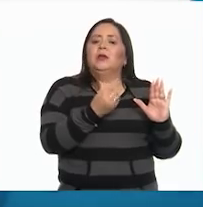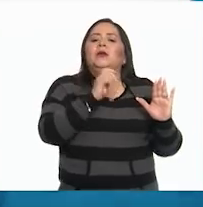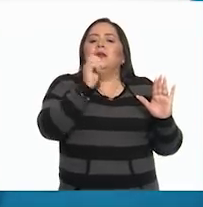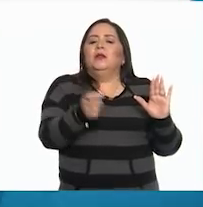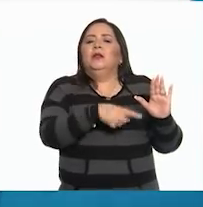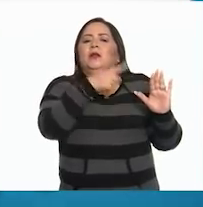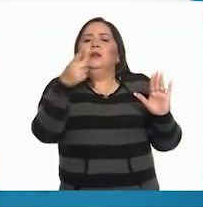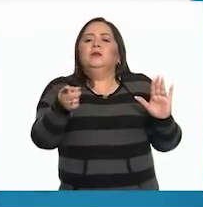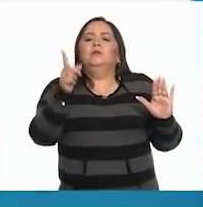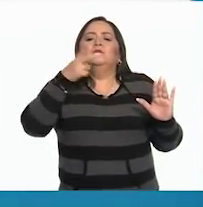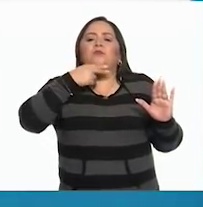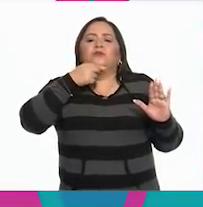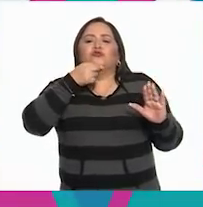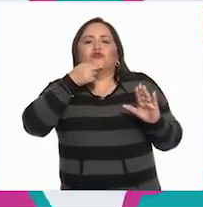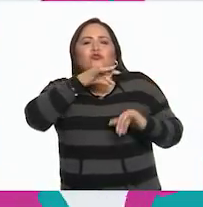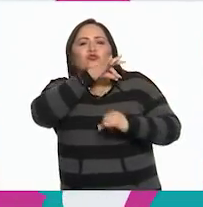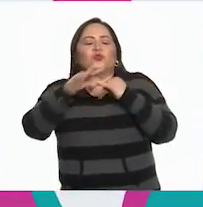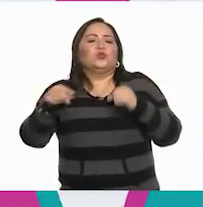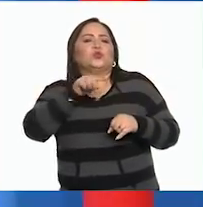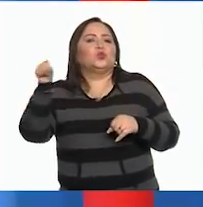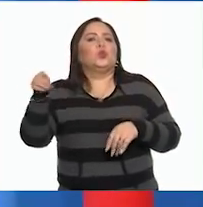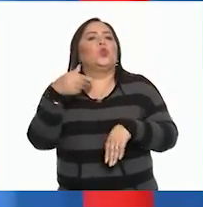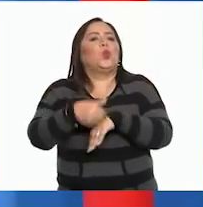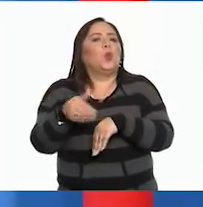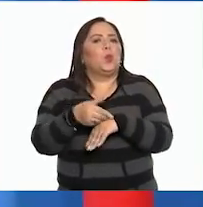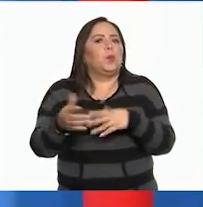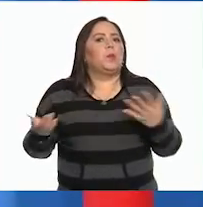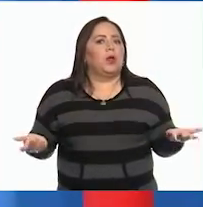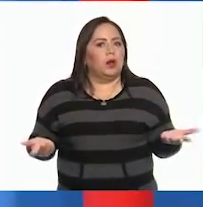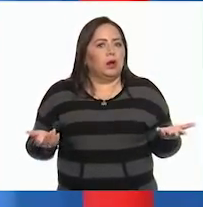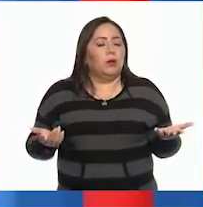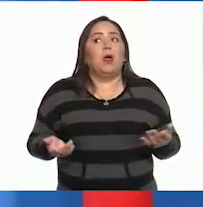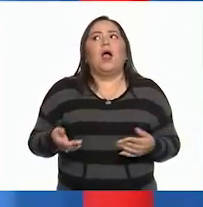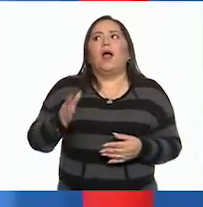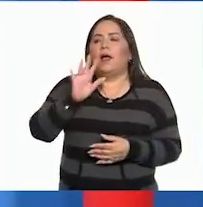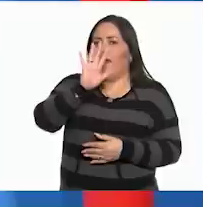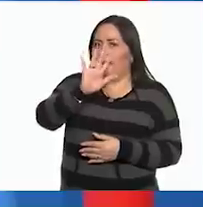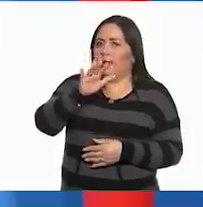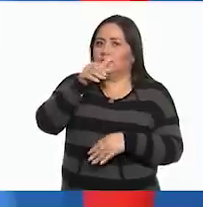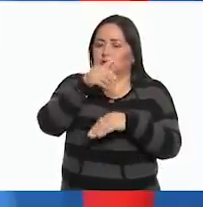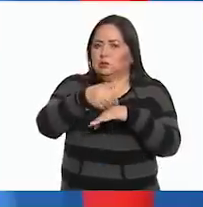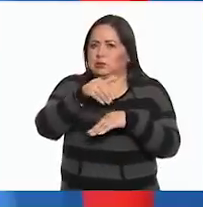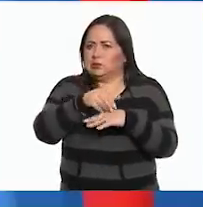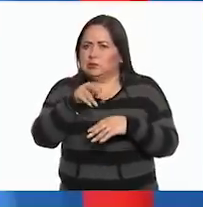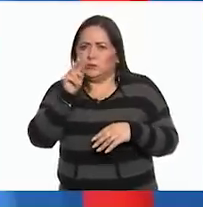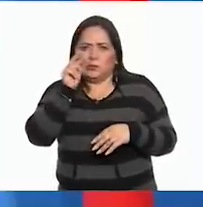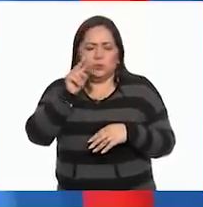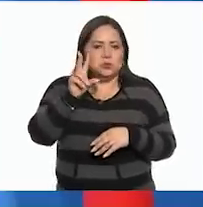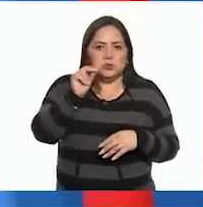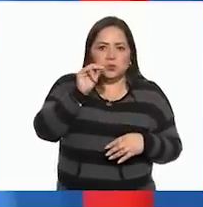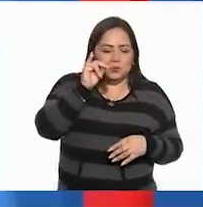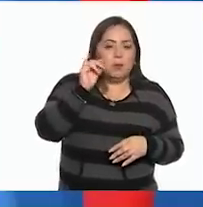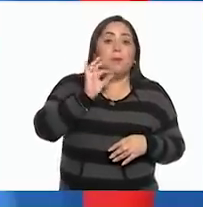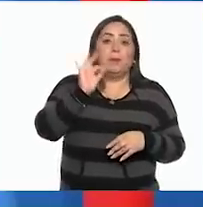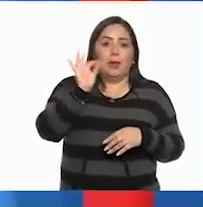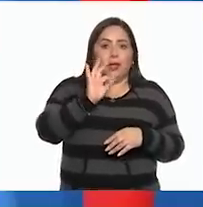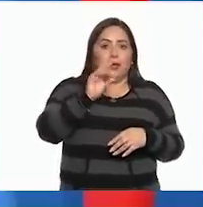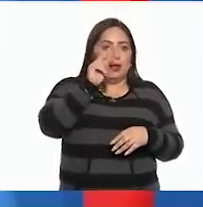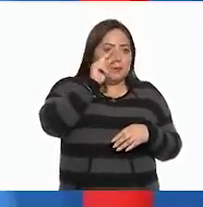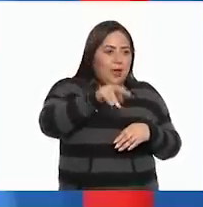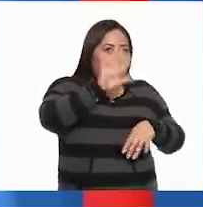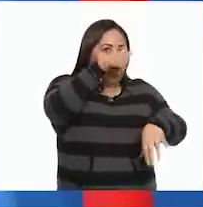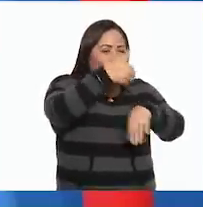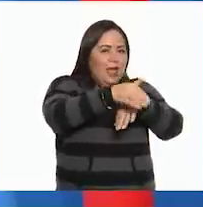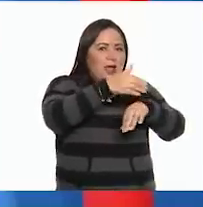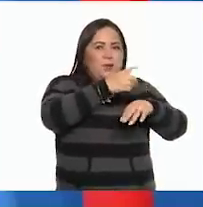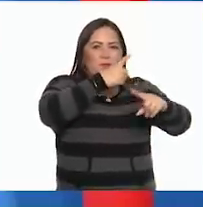está ocupando Cupertino? A ver, aunque en algunos asientos no se puede ver el número, si respetamos la lógica